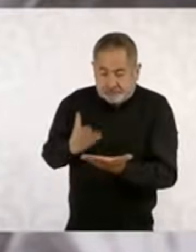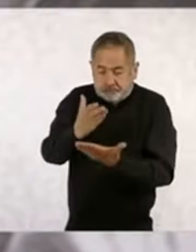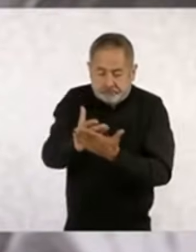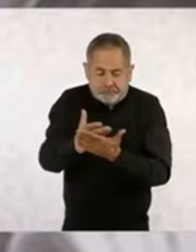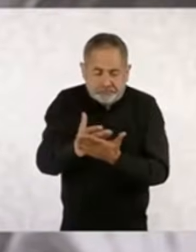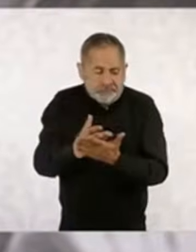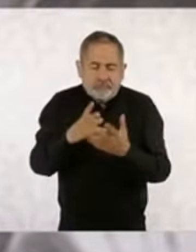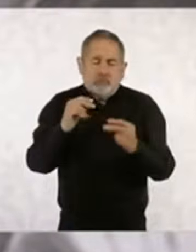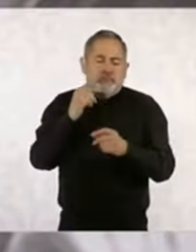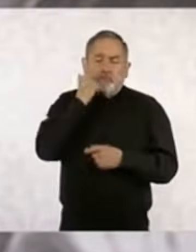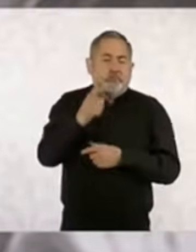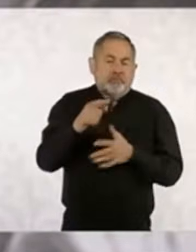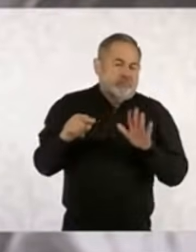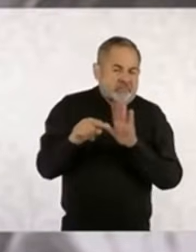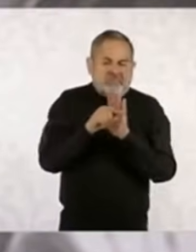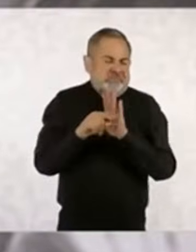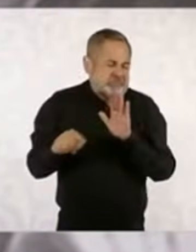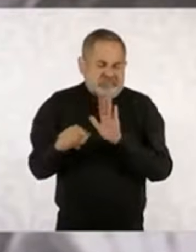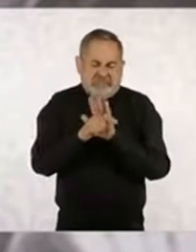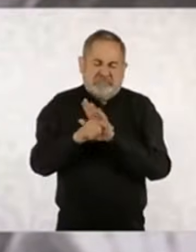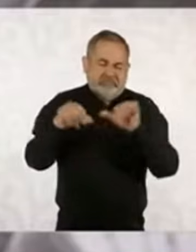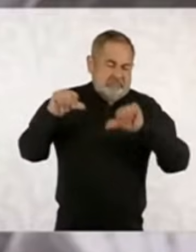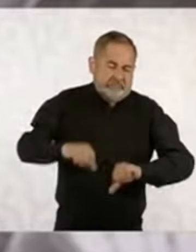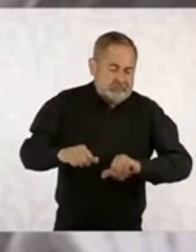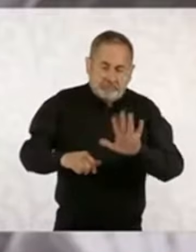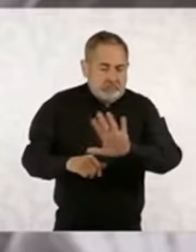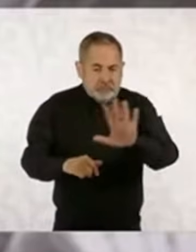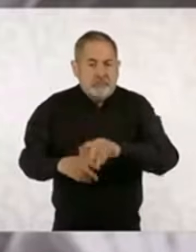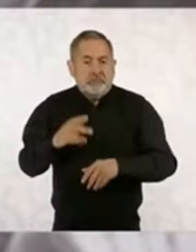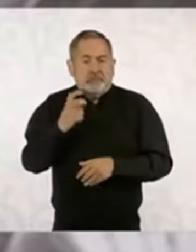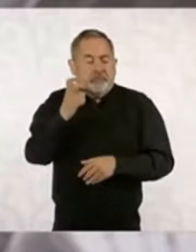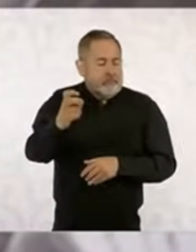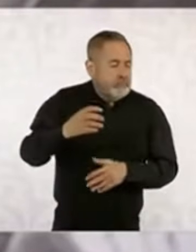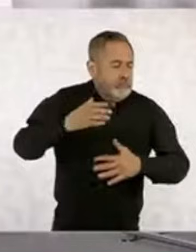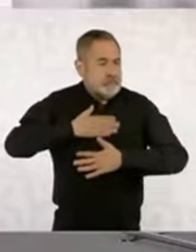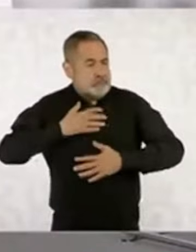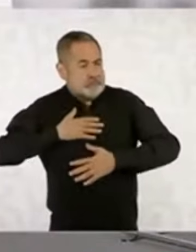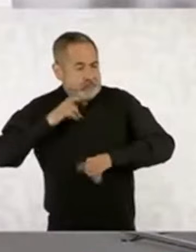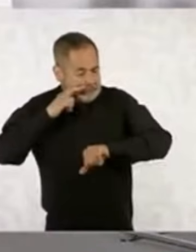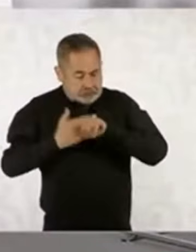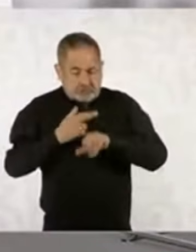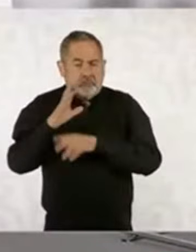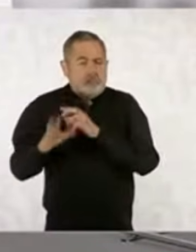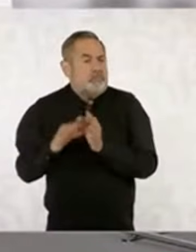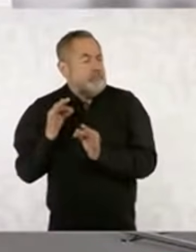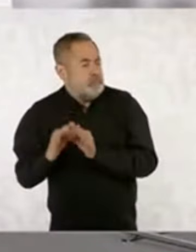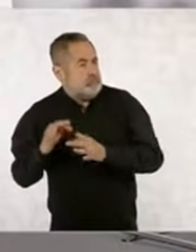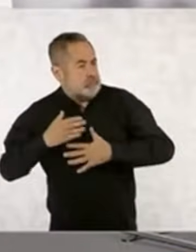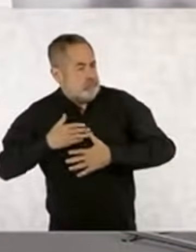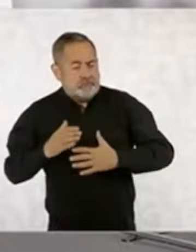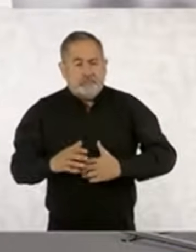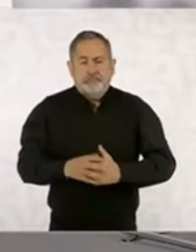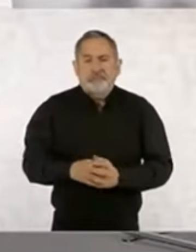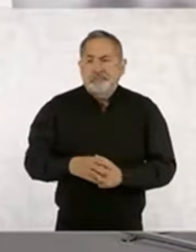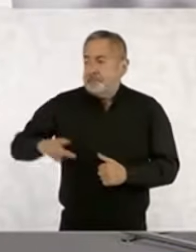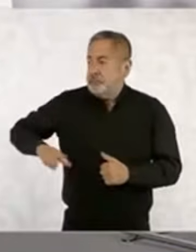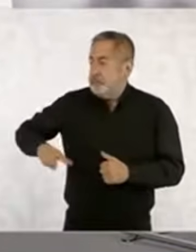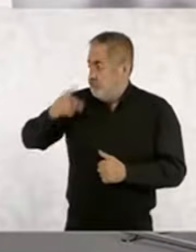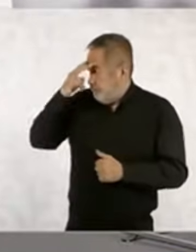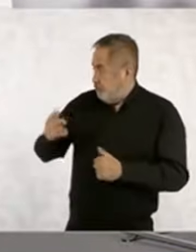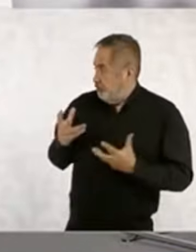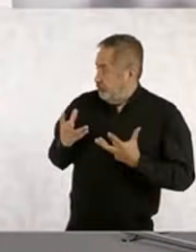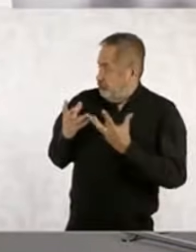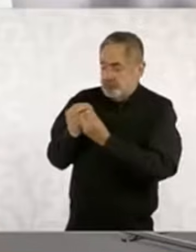negativos. Por ello, los trabajadores aportaremos los que nos corresponda. De la mano con el Gobierno de la República,